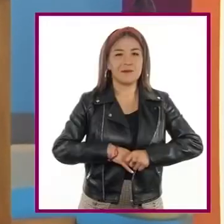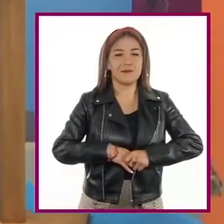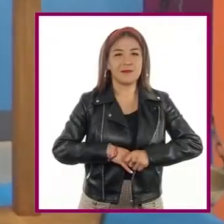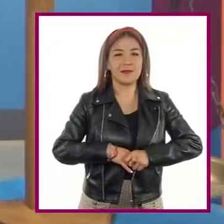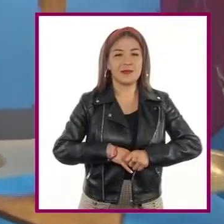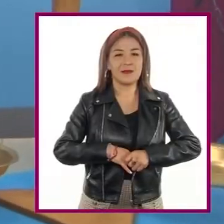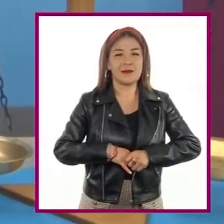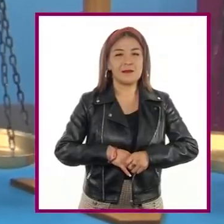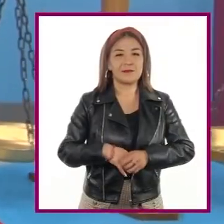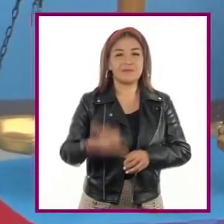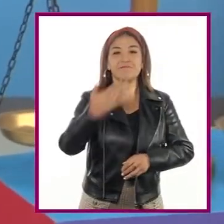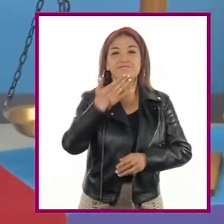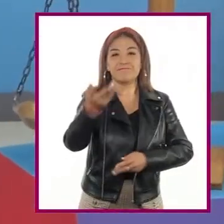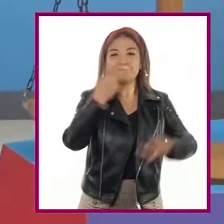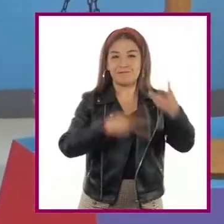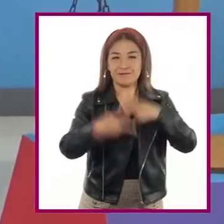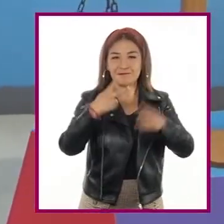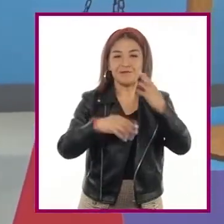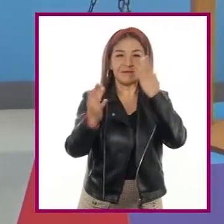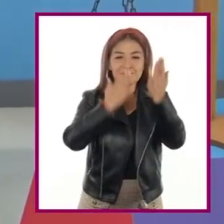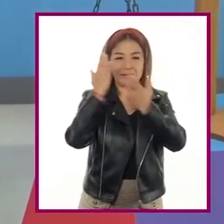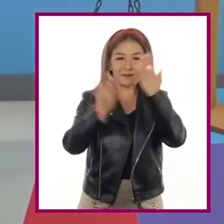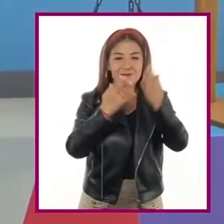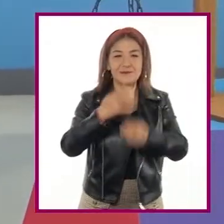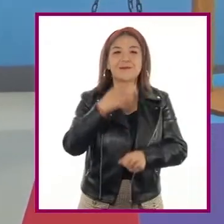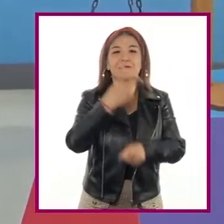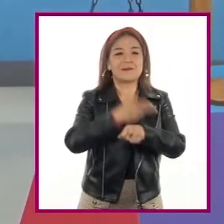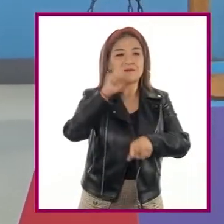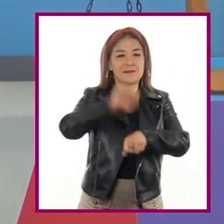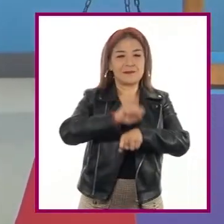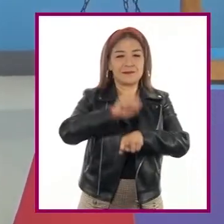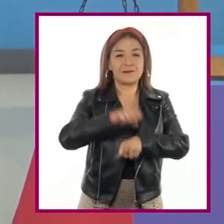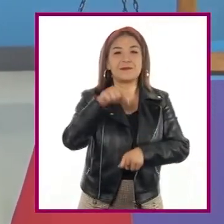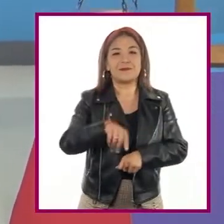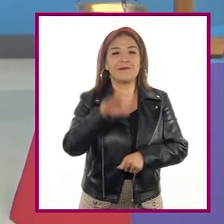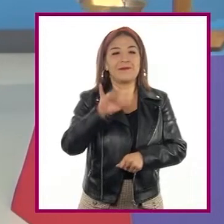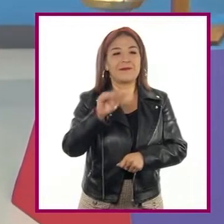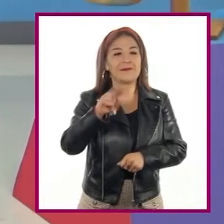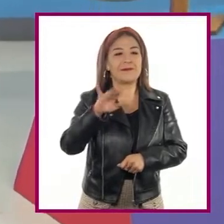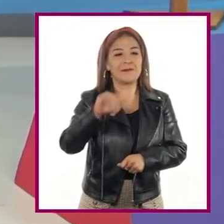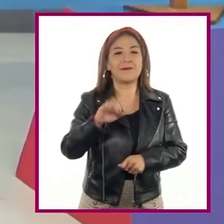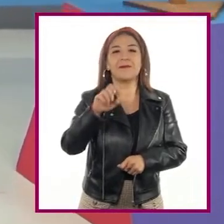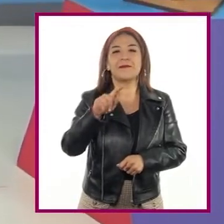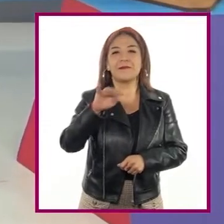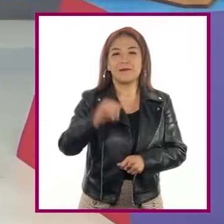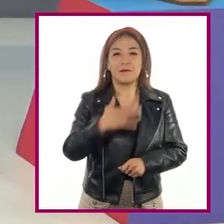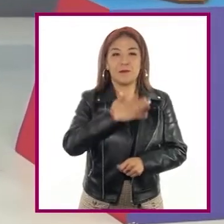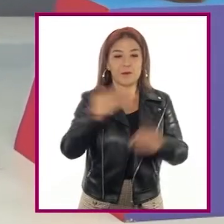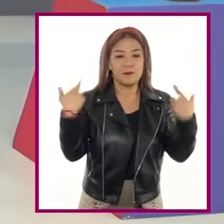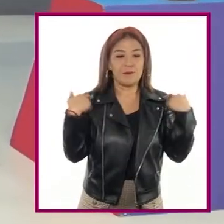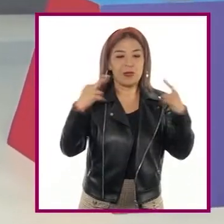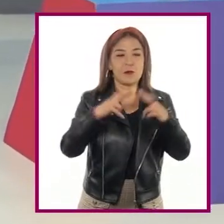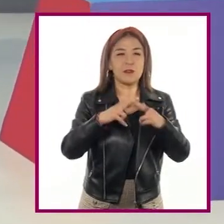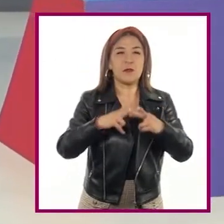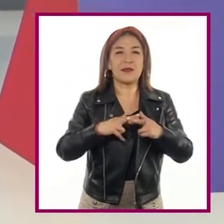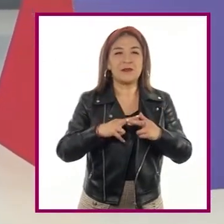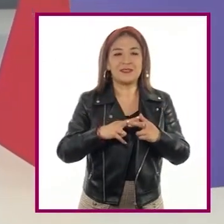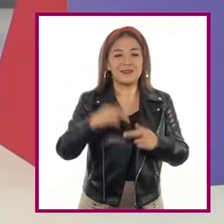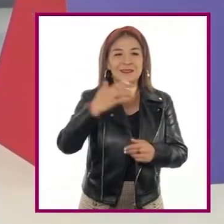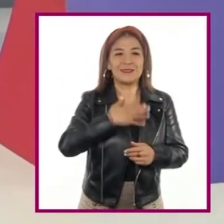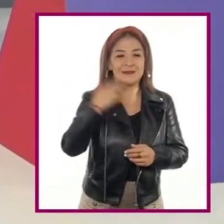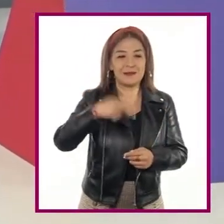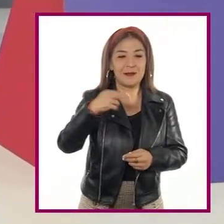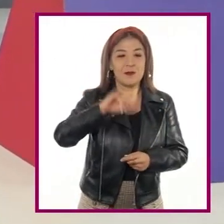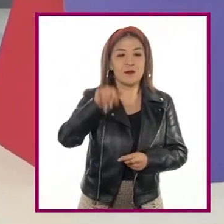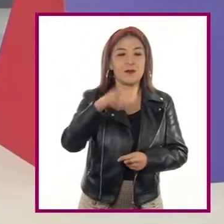Bienvenidas y bienvenidos, estudiantes de segundo grado de la asignatura Formación Cívica y Ética. Soy el maestro Jorge Alberto Zúñiga Estrada y